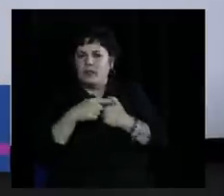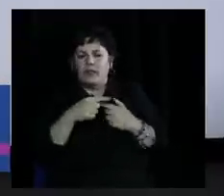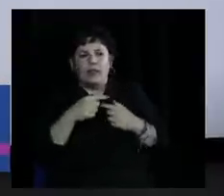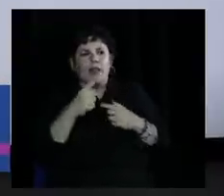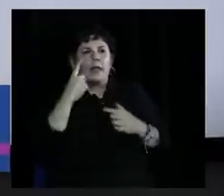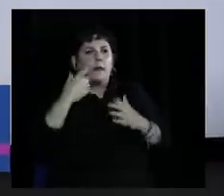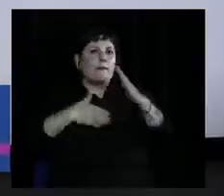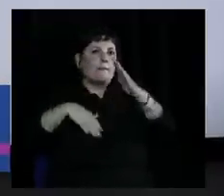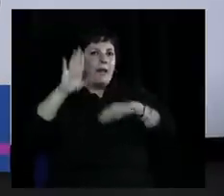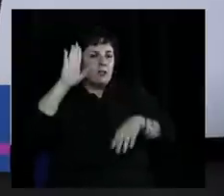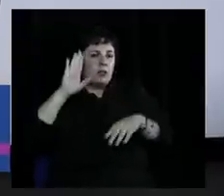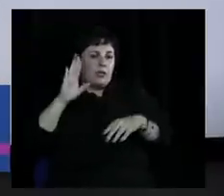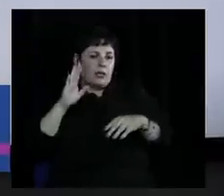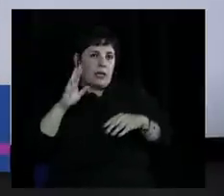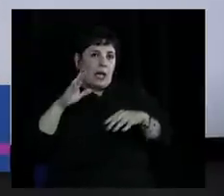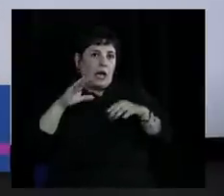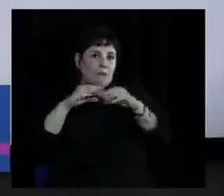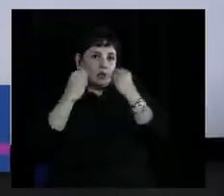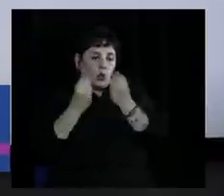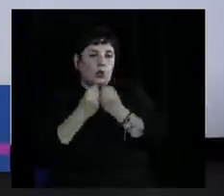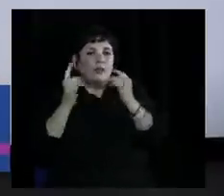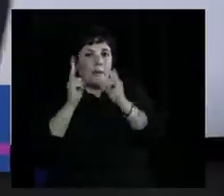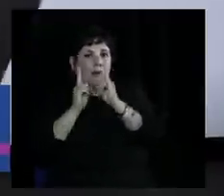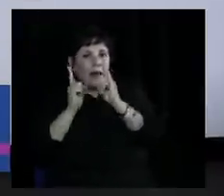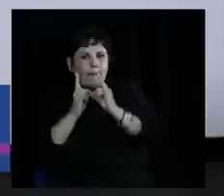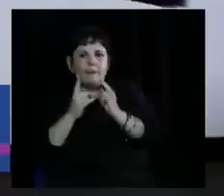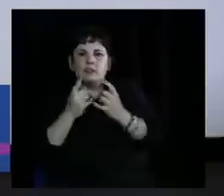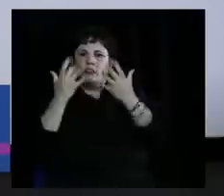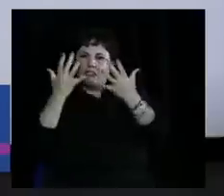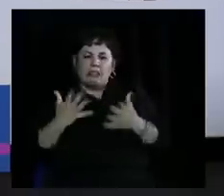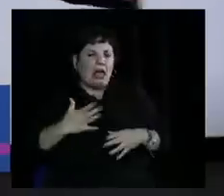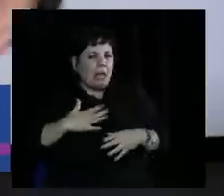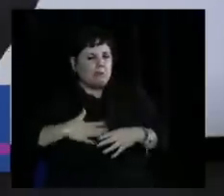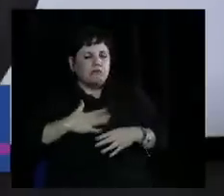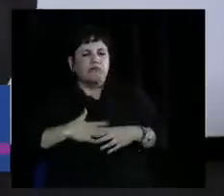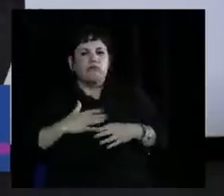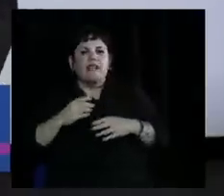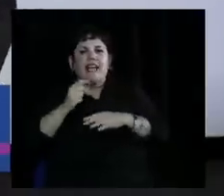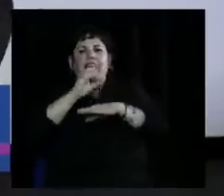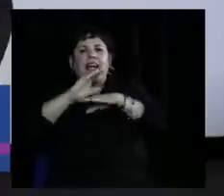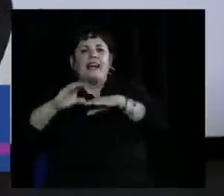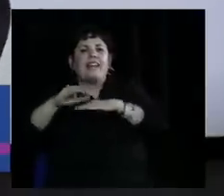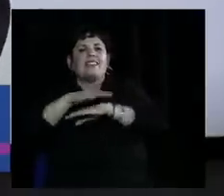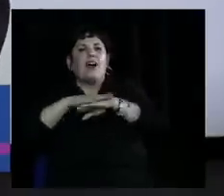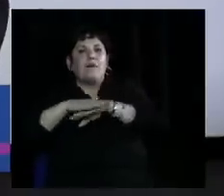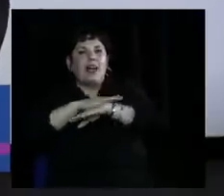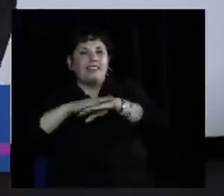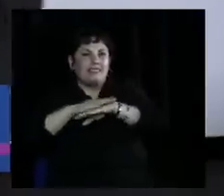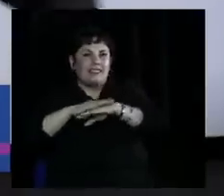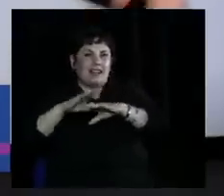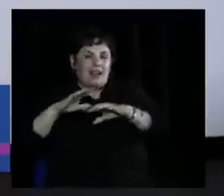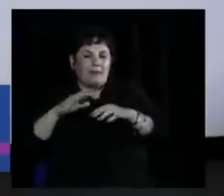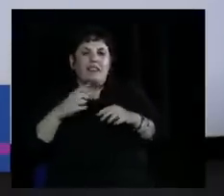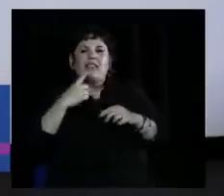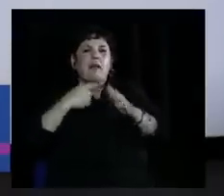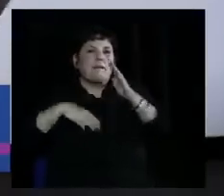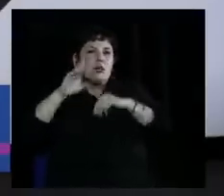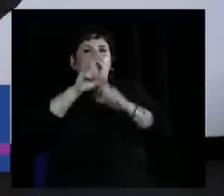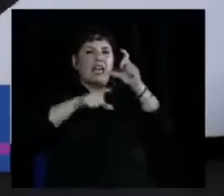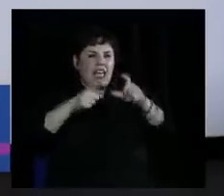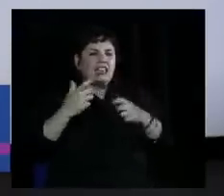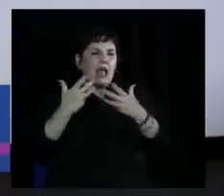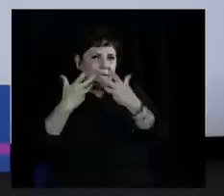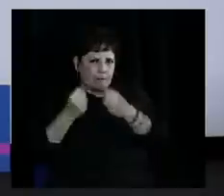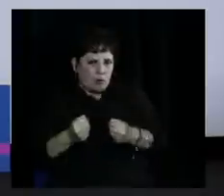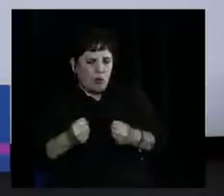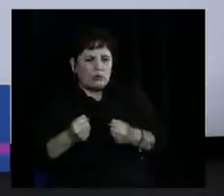La mayoría absoluta, pero abrumadora, del Parlamento está a favor de la renta básica. Sabemos que la sociedad también, por las encuestas que se han hecho. La mayoría de la sociedad